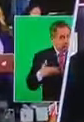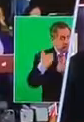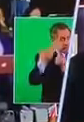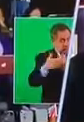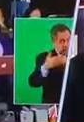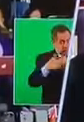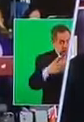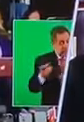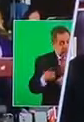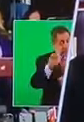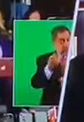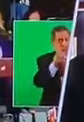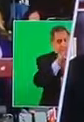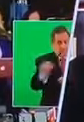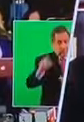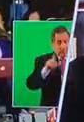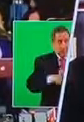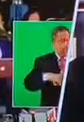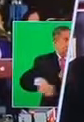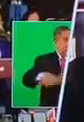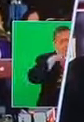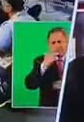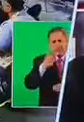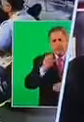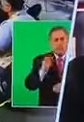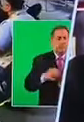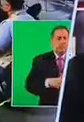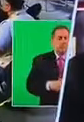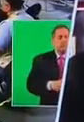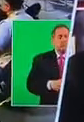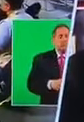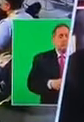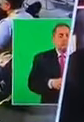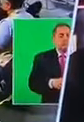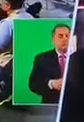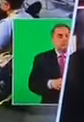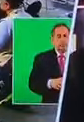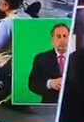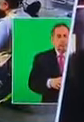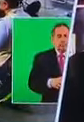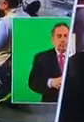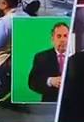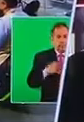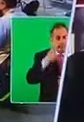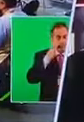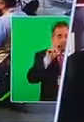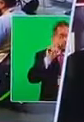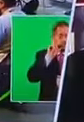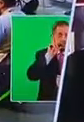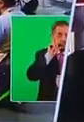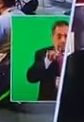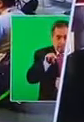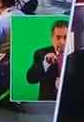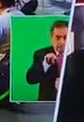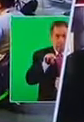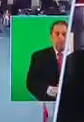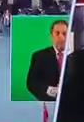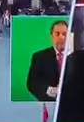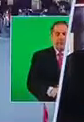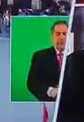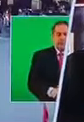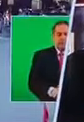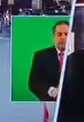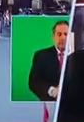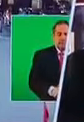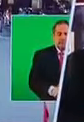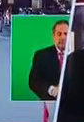diría, sería bueno prohibir la estulticia en algún caso. Pero no, tenemos que convivir con ella. Pero es cierto que, claro, evidentemente, que era muy populista esto de prohibido